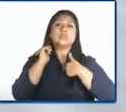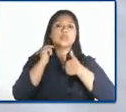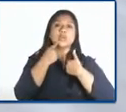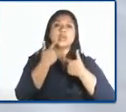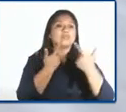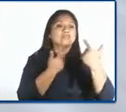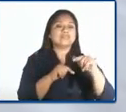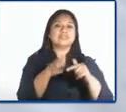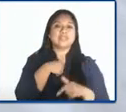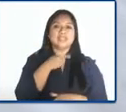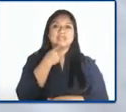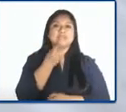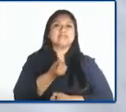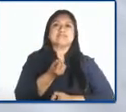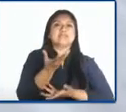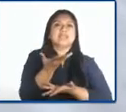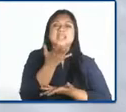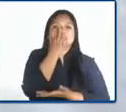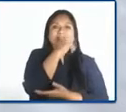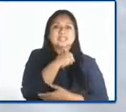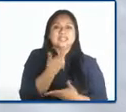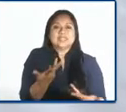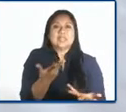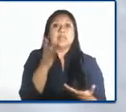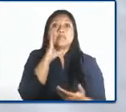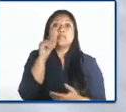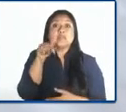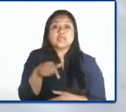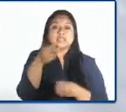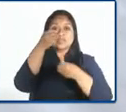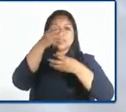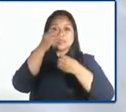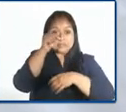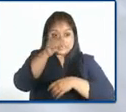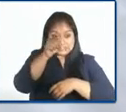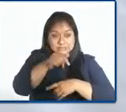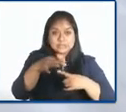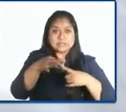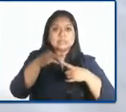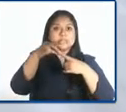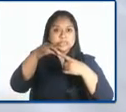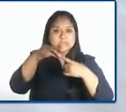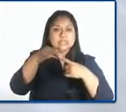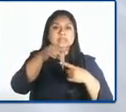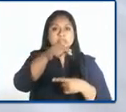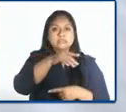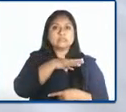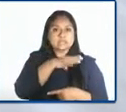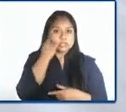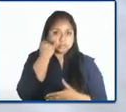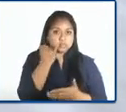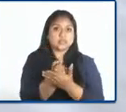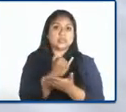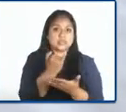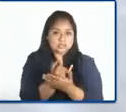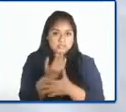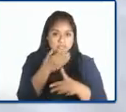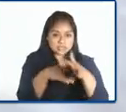poder dar más información al respecto, debido a que a este caso en especial se encuentra bajo investigación dentro